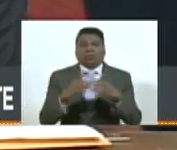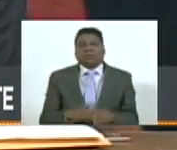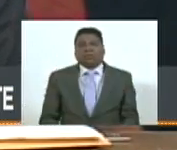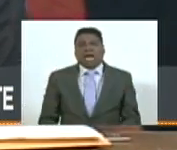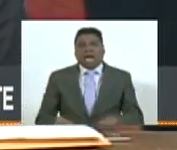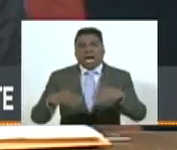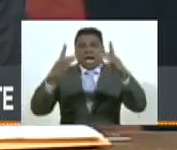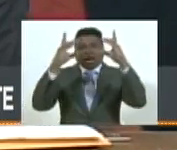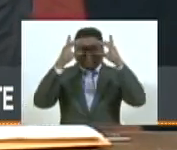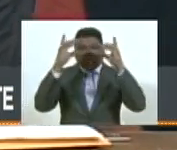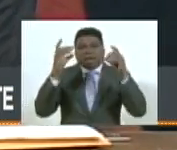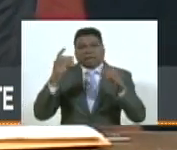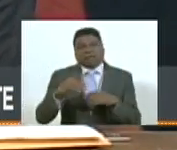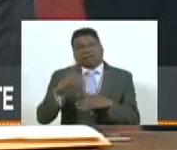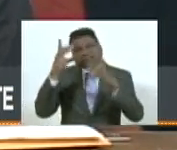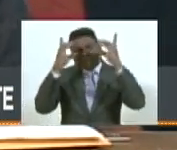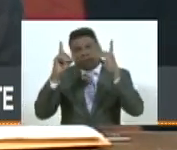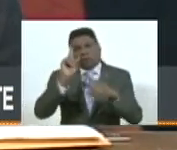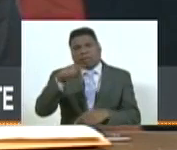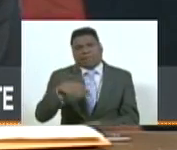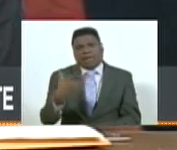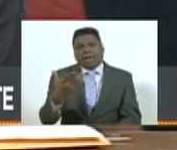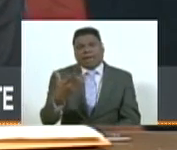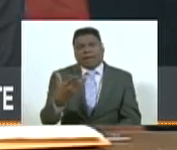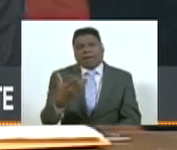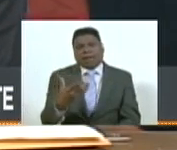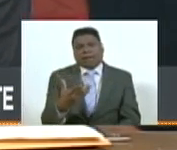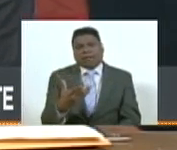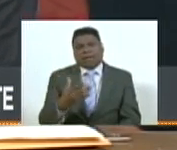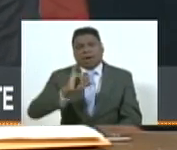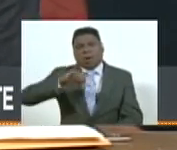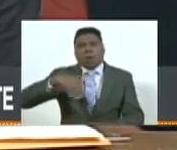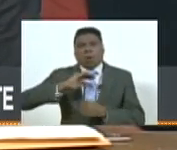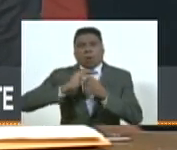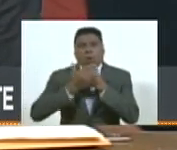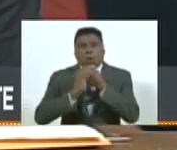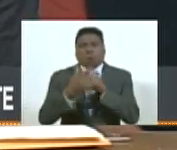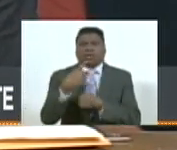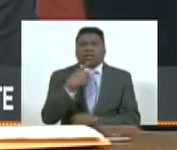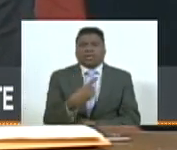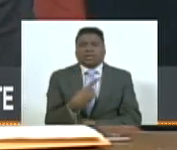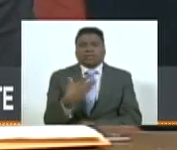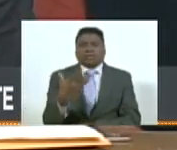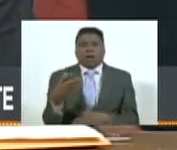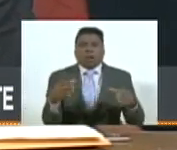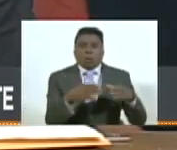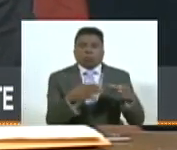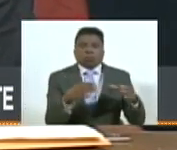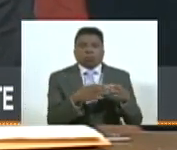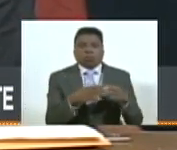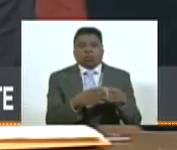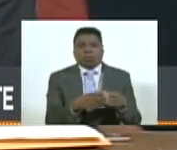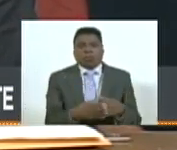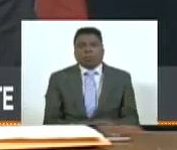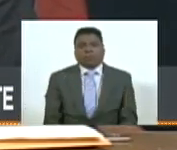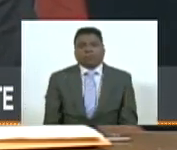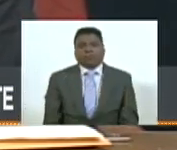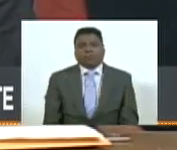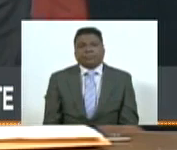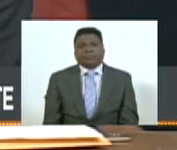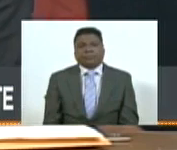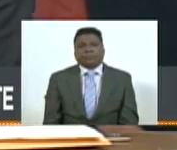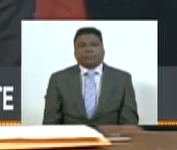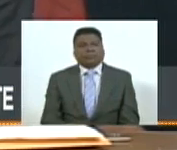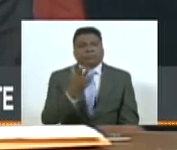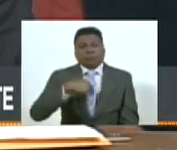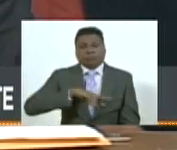con el alcalde Jorge Rodríguez somos miembros de la Comisión para el Diálogo designada por el presidente Nicolás Maduro, y no